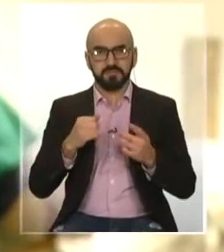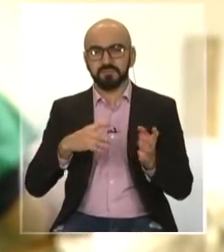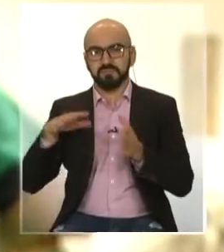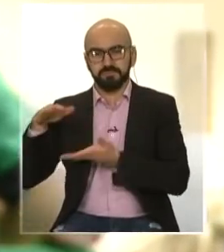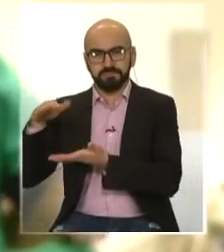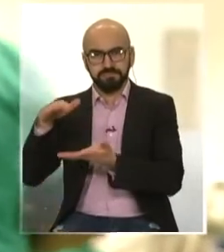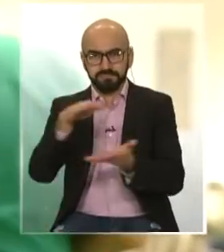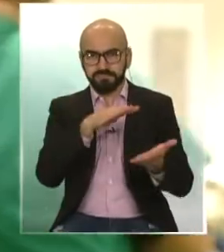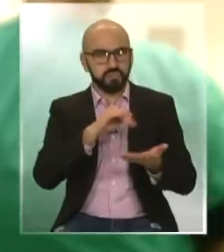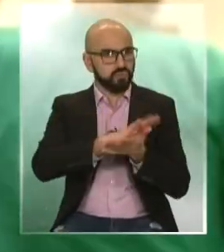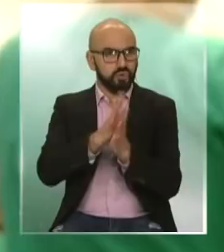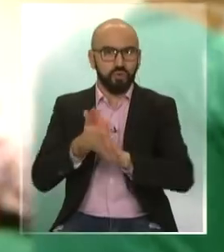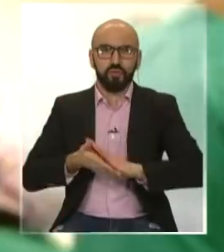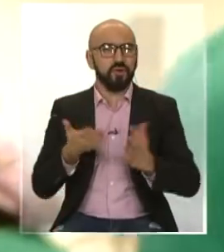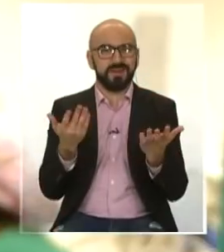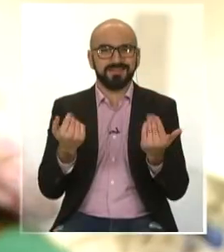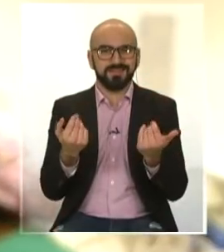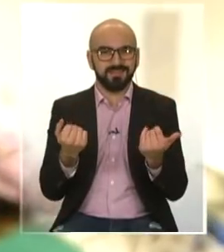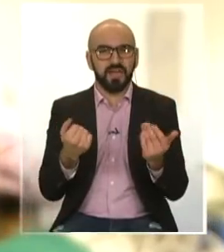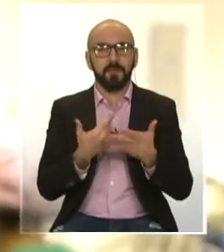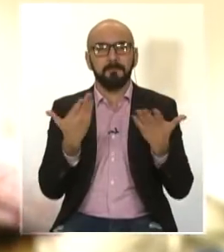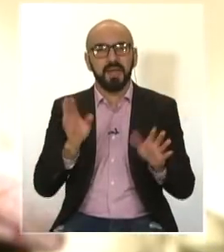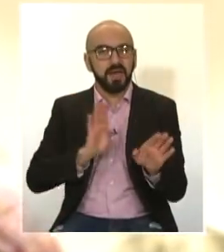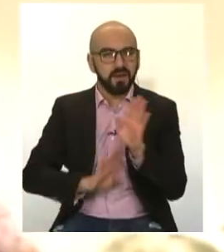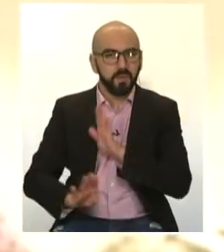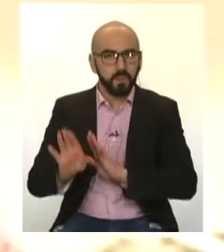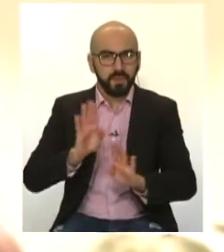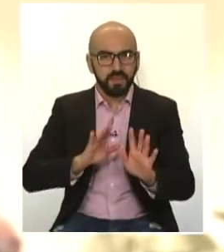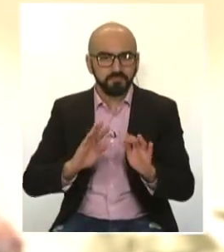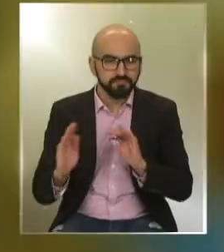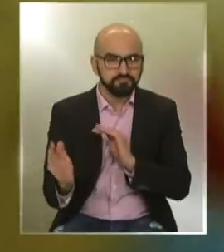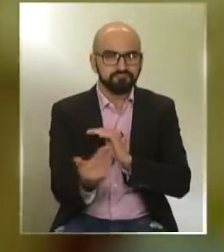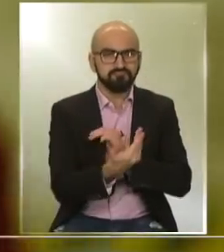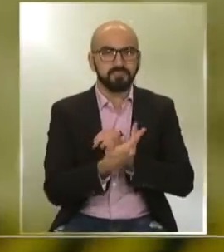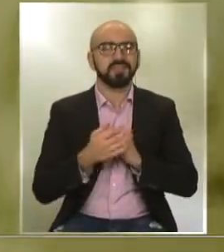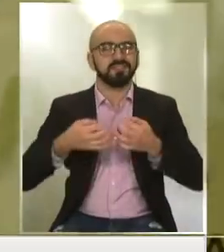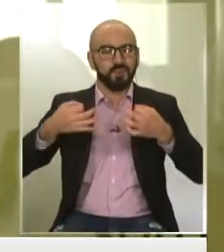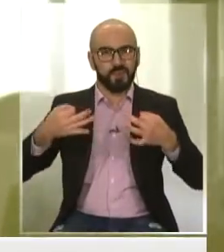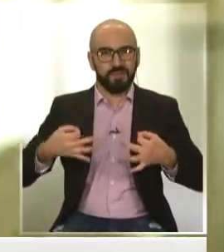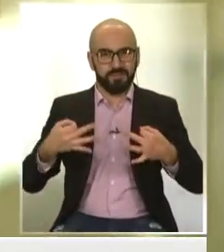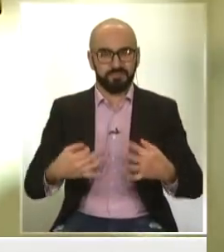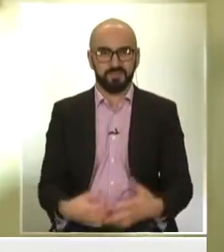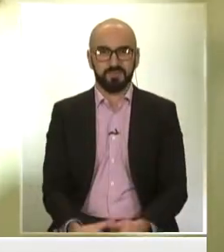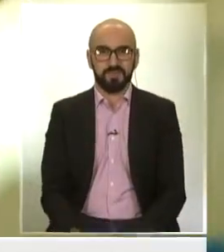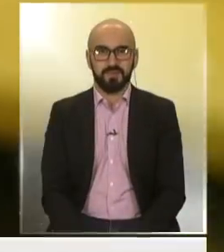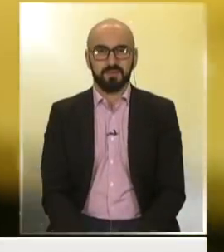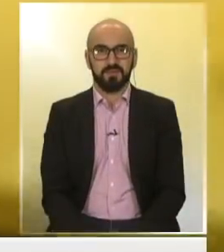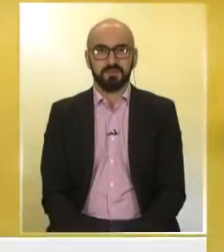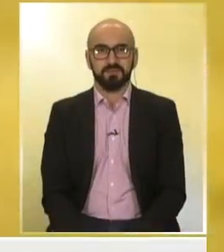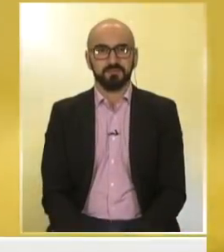infusión, todo lo que sea necesario como para resguardar que el proceso sea seguro.